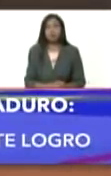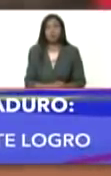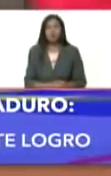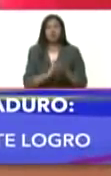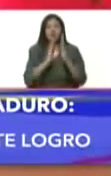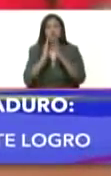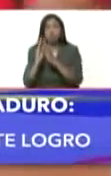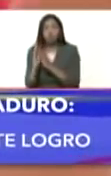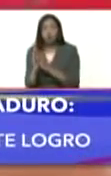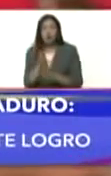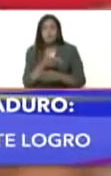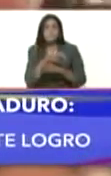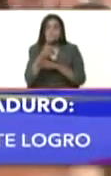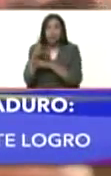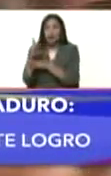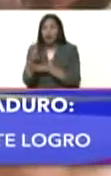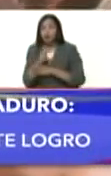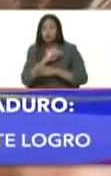distribuyendo las armas,